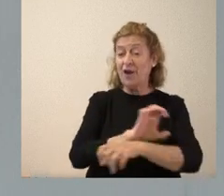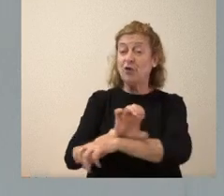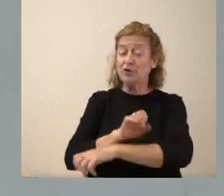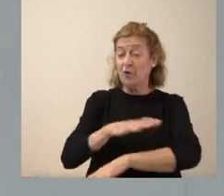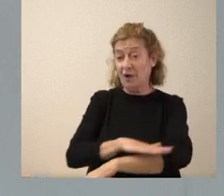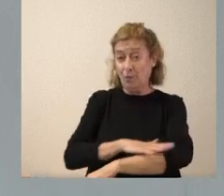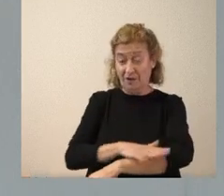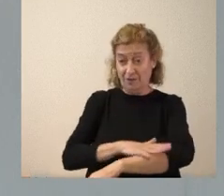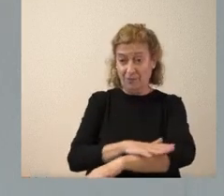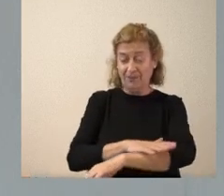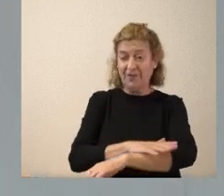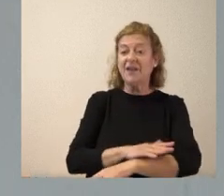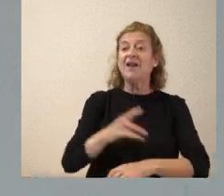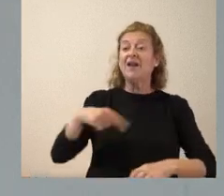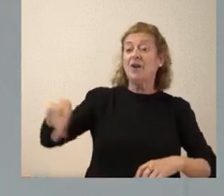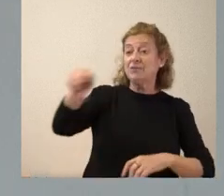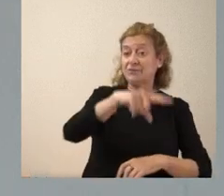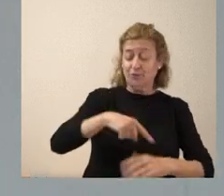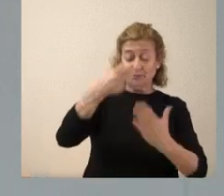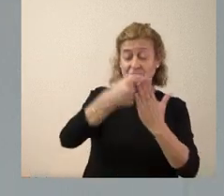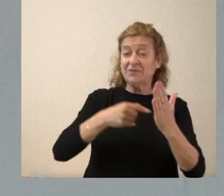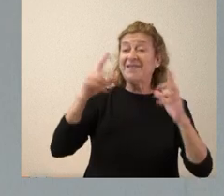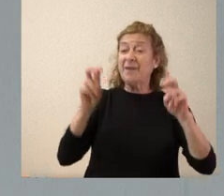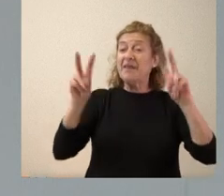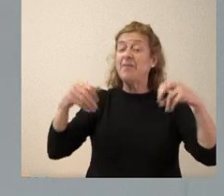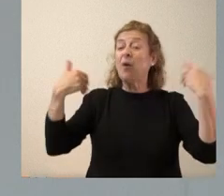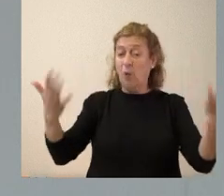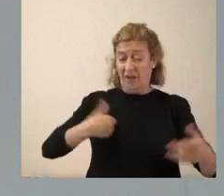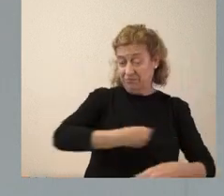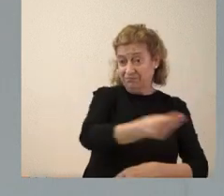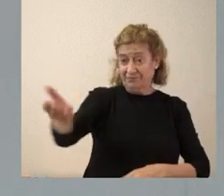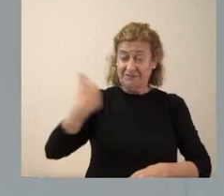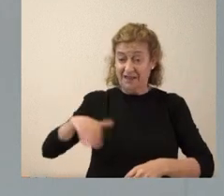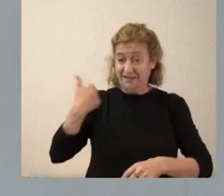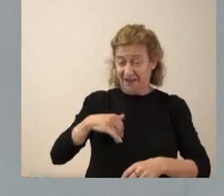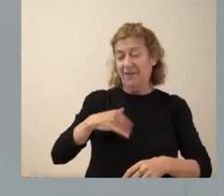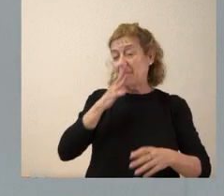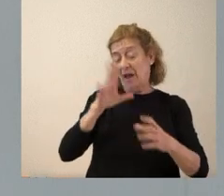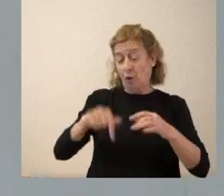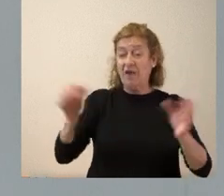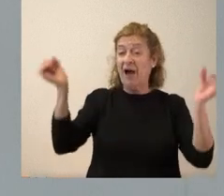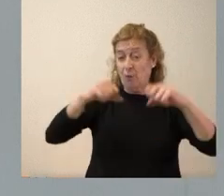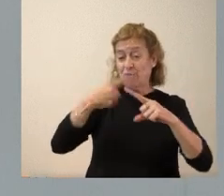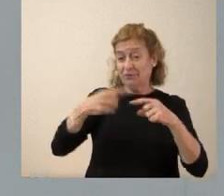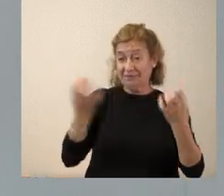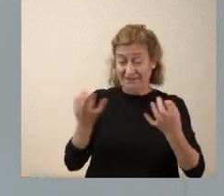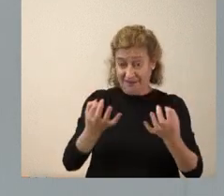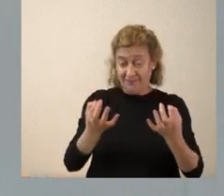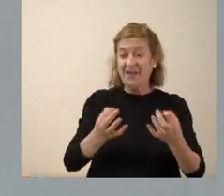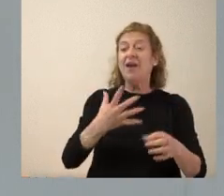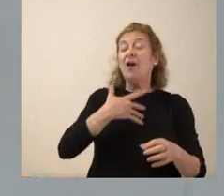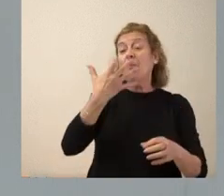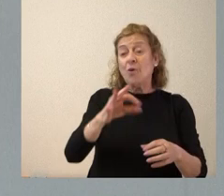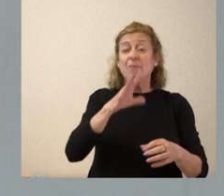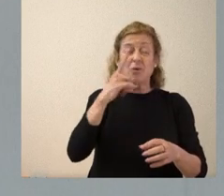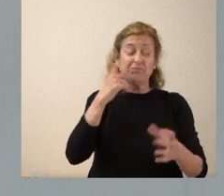gobierno tienen ustedes la relación de los asuntos que han sido objeto de tratamiento y objeto de acuerdo en este consejo de gobierno quizá por